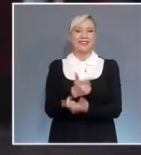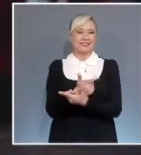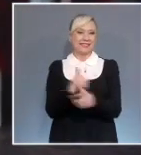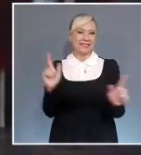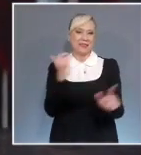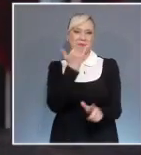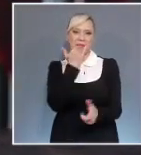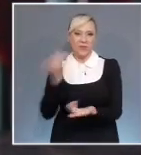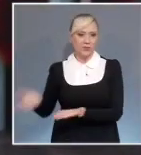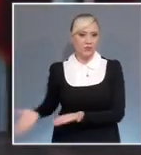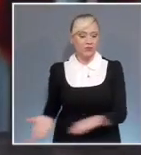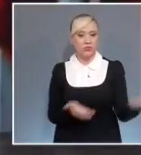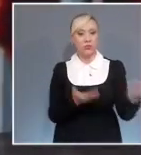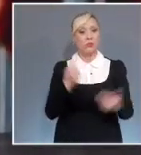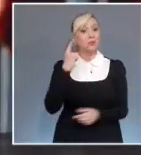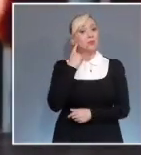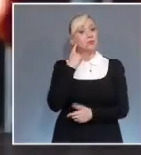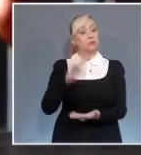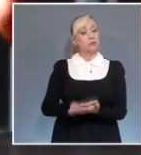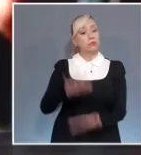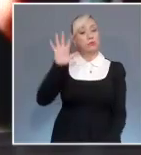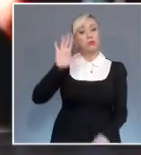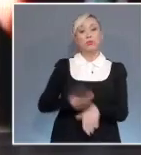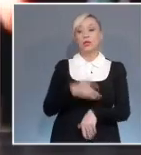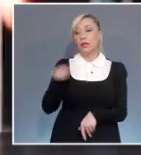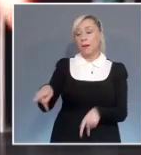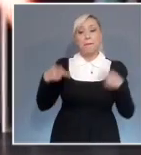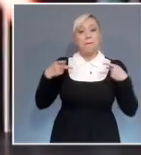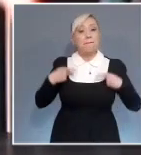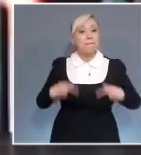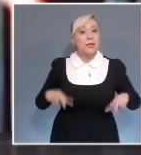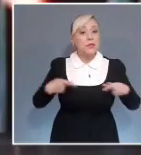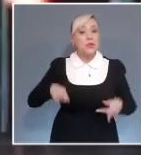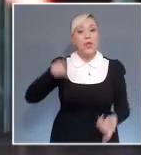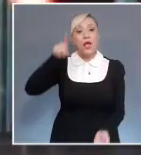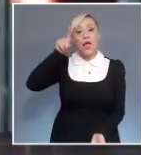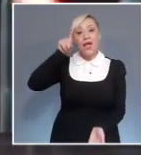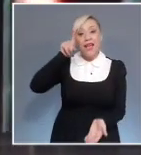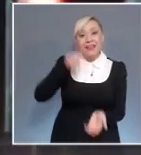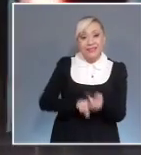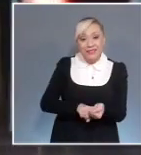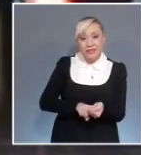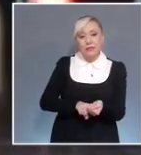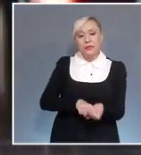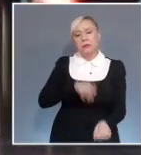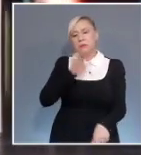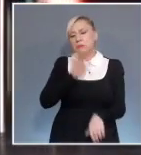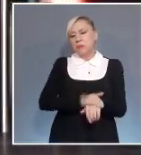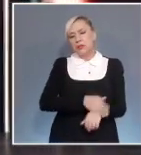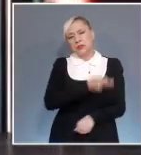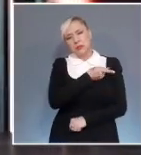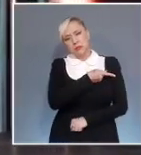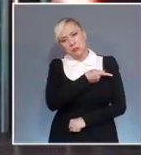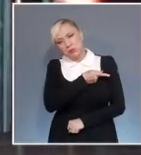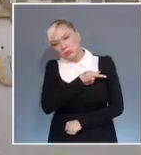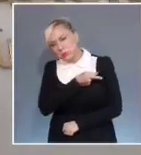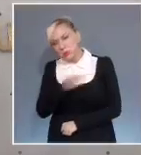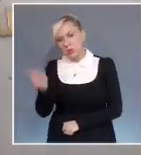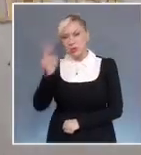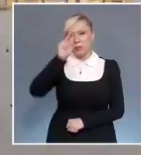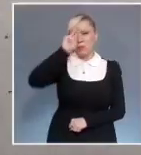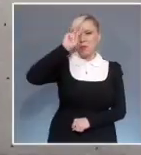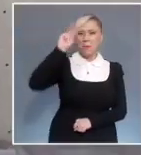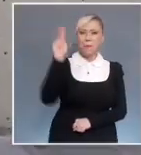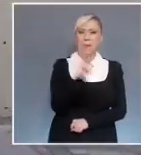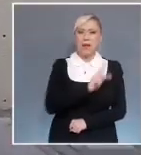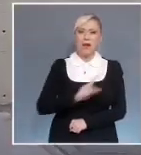se concedió porque la persona beneficiaria se encontraba en situación de pobreza extrema.